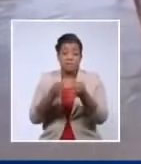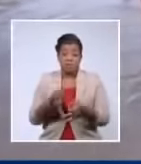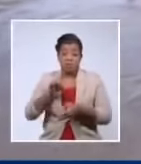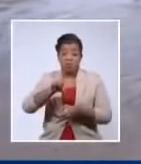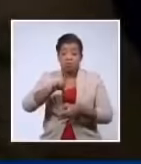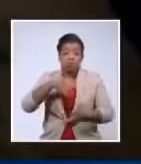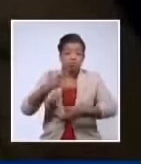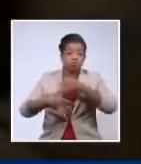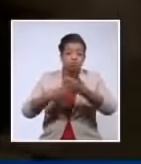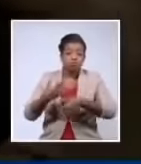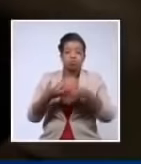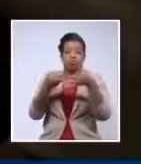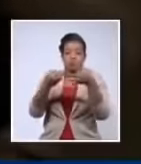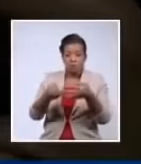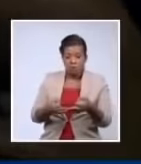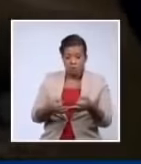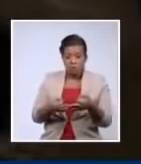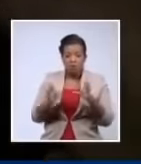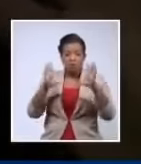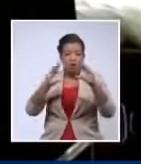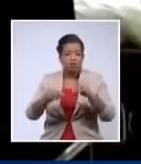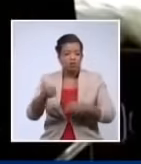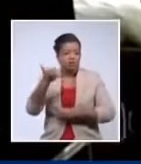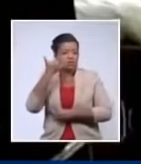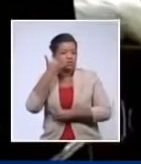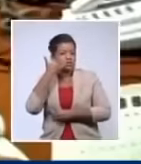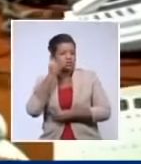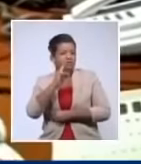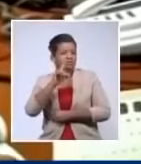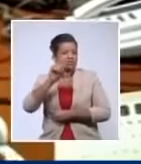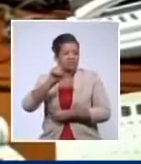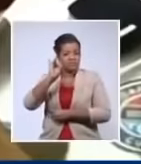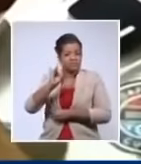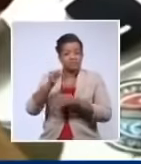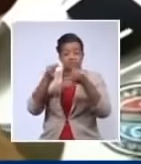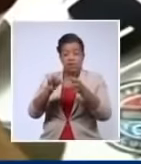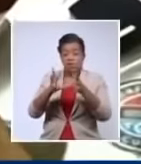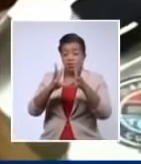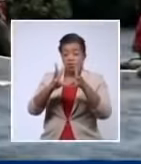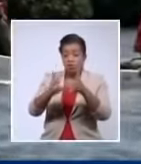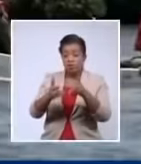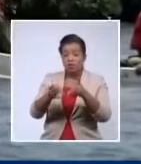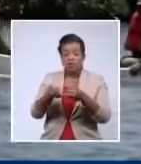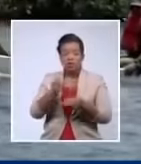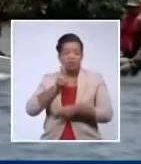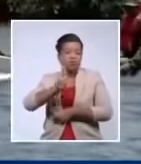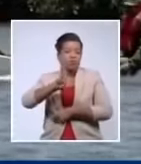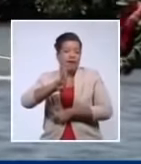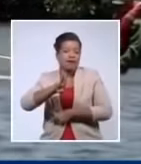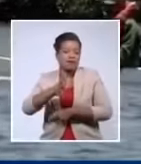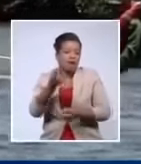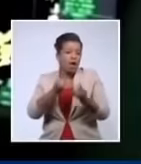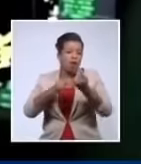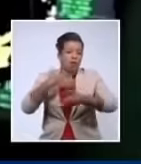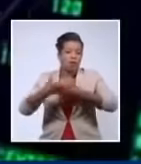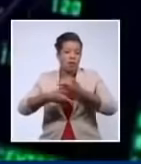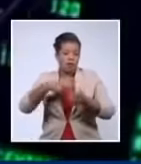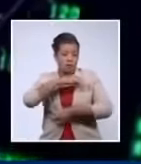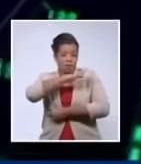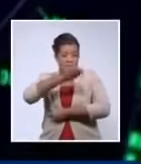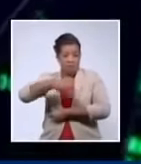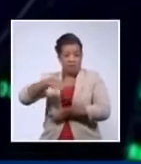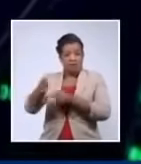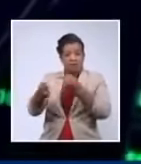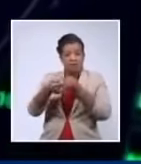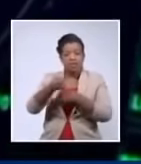la que tuvieron que enfrentar tras una llamada al 107, número destinado para reportar emergencias marítimas, donde se recibió la denuncia